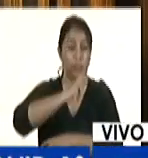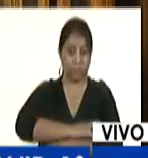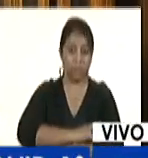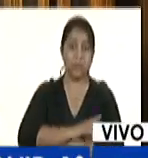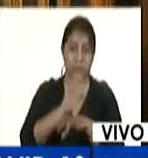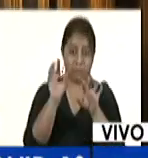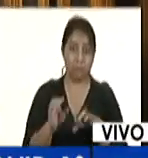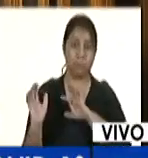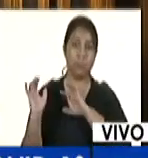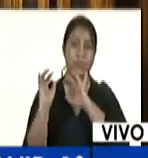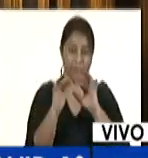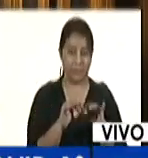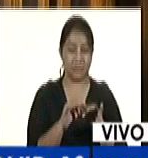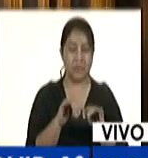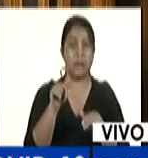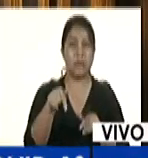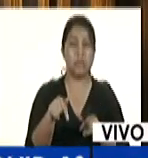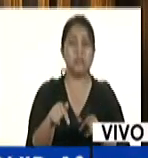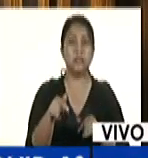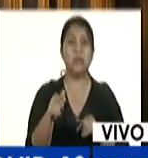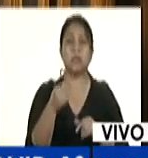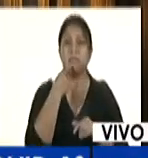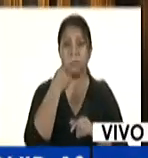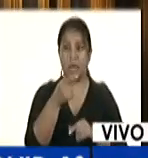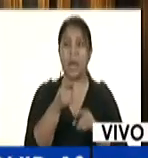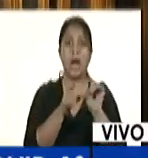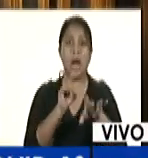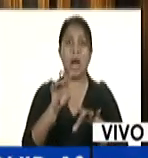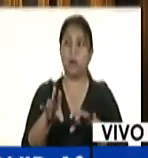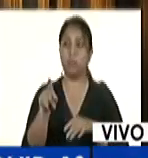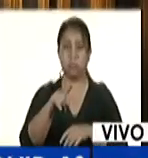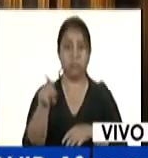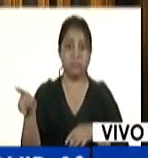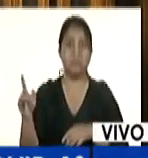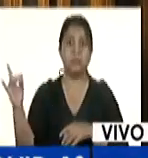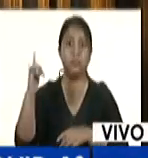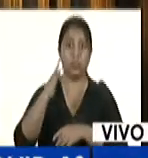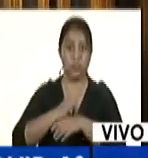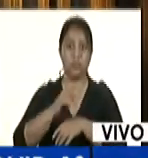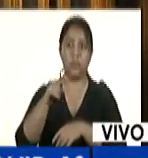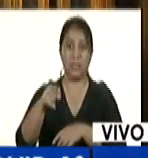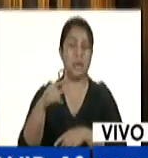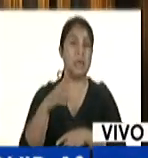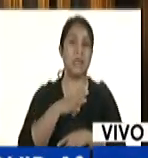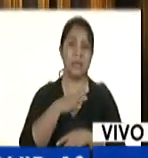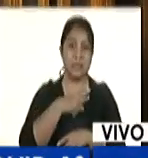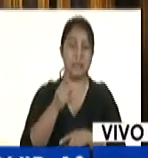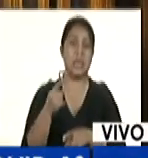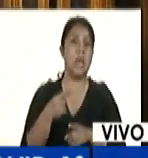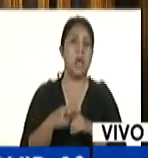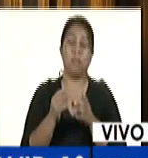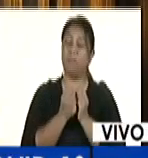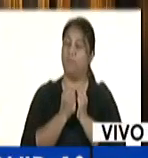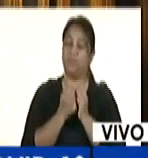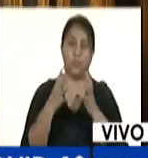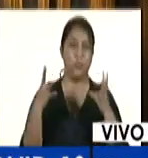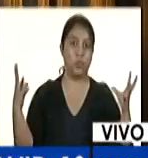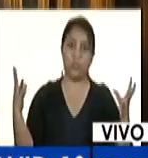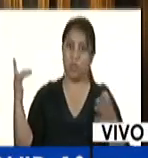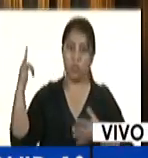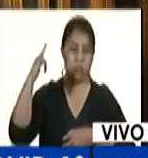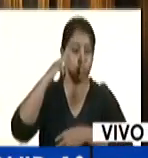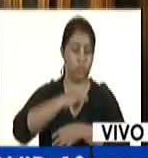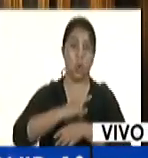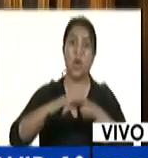deportados que nos ha salido prácticamente contaminado gran parte de ese vuelo.